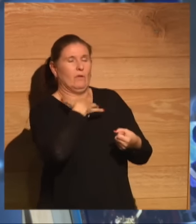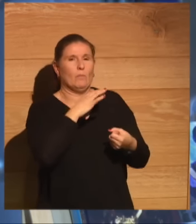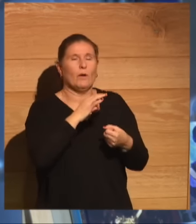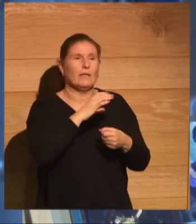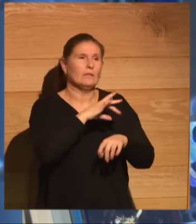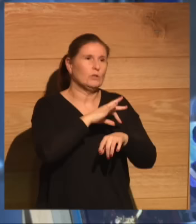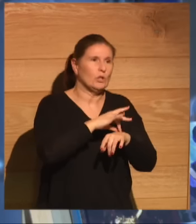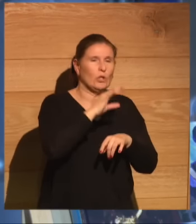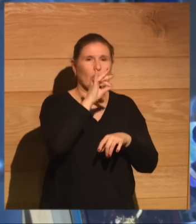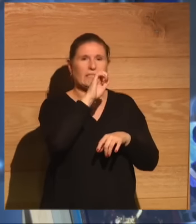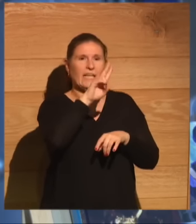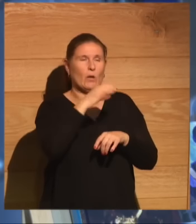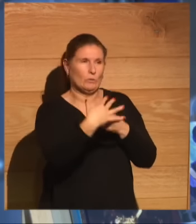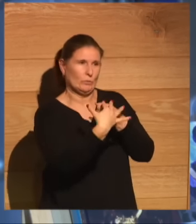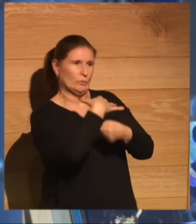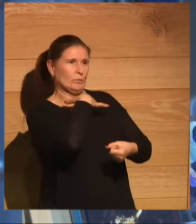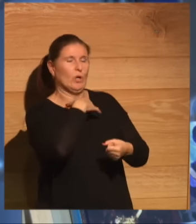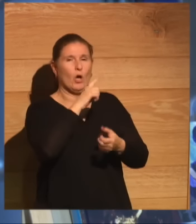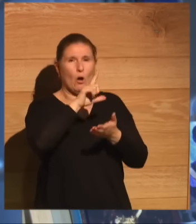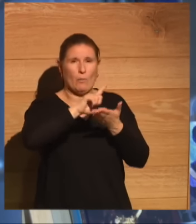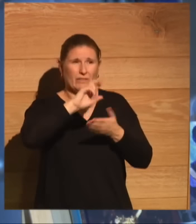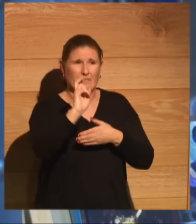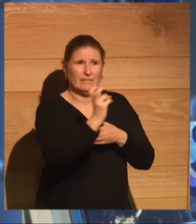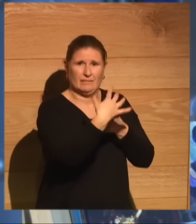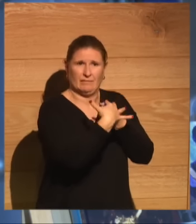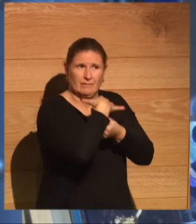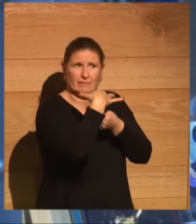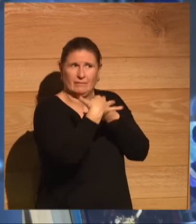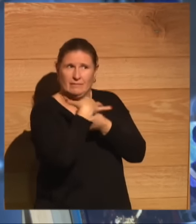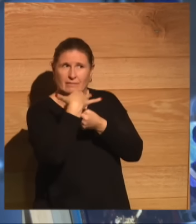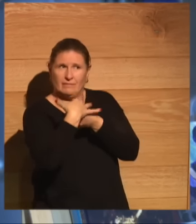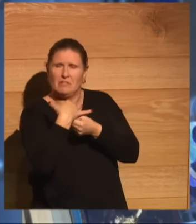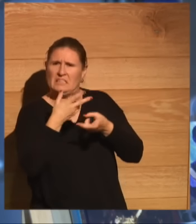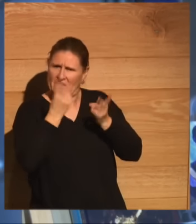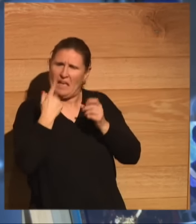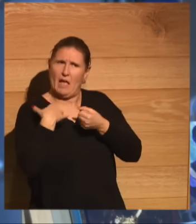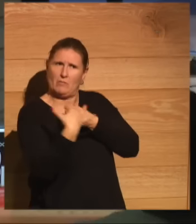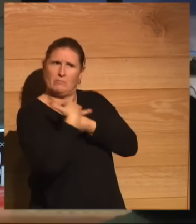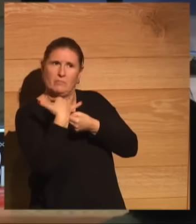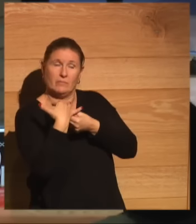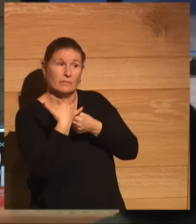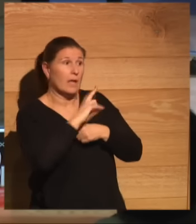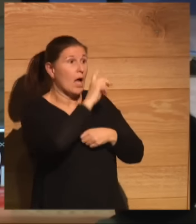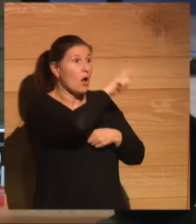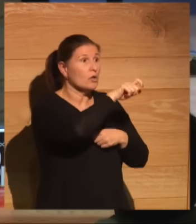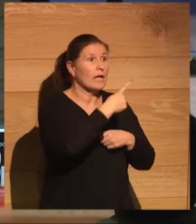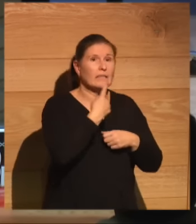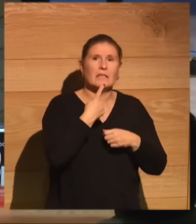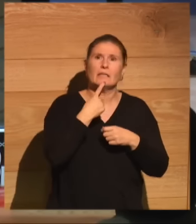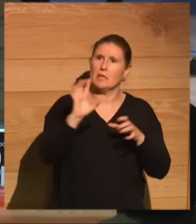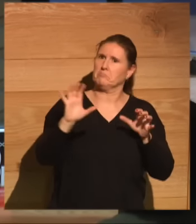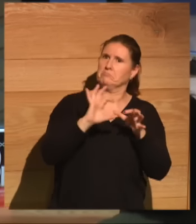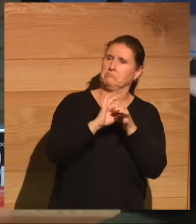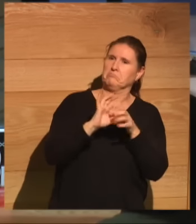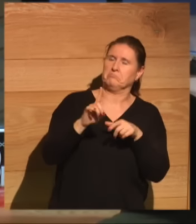Seuss, como por la literatura de Dahl, etc. Bueno, pues hay mucha gente que, y de hecho mucha gente que se identifica con Barton y que le interesa lo que